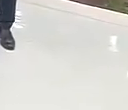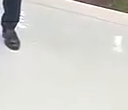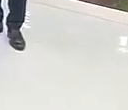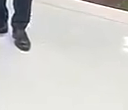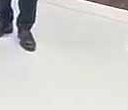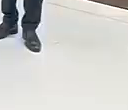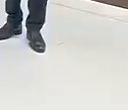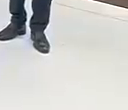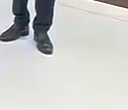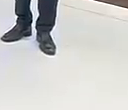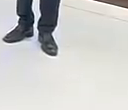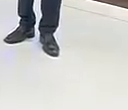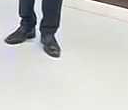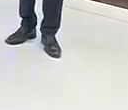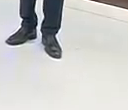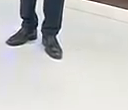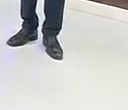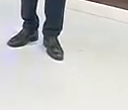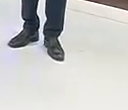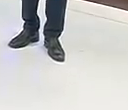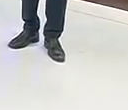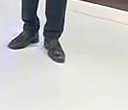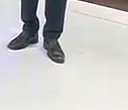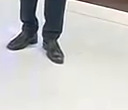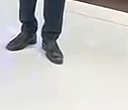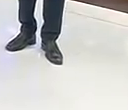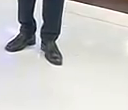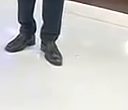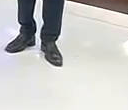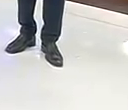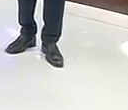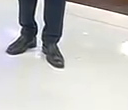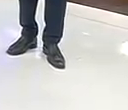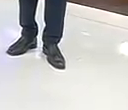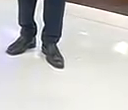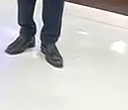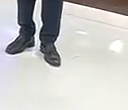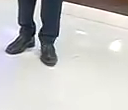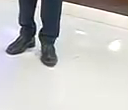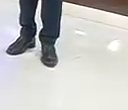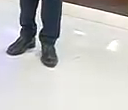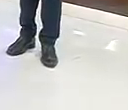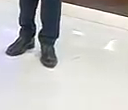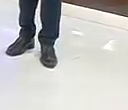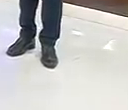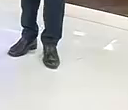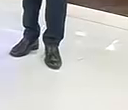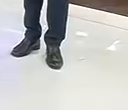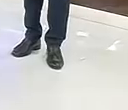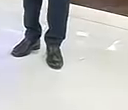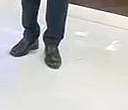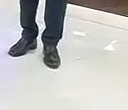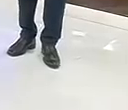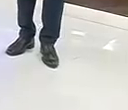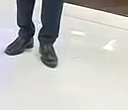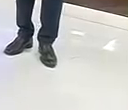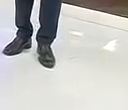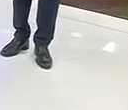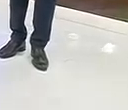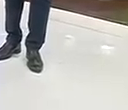tendremos detalles sobre la redención de 7 horas el ingeniero alfredo ha de abrir hasta la próxima gracias por habernos acompañado